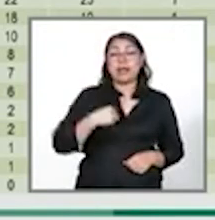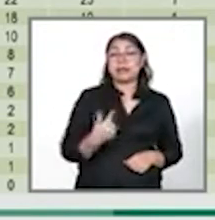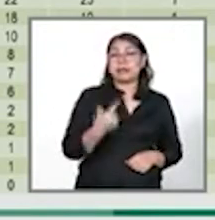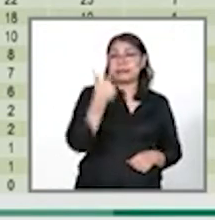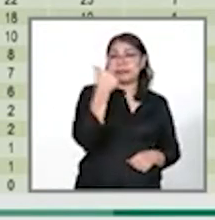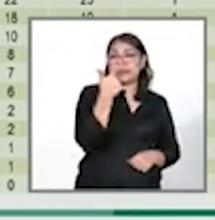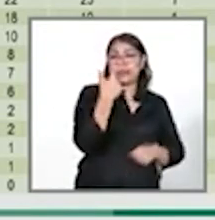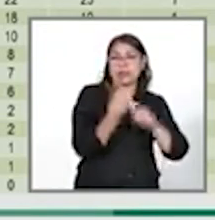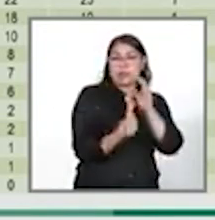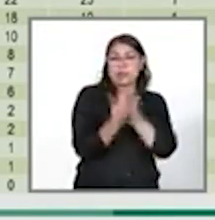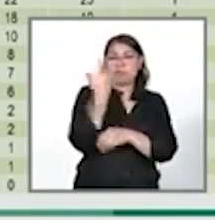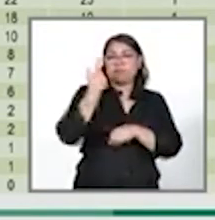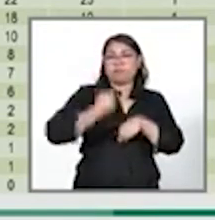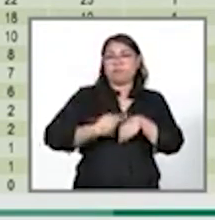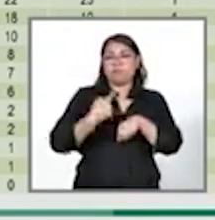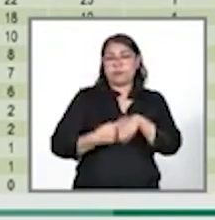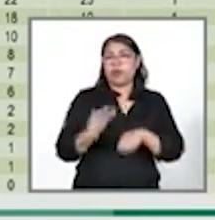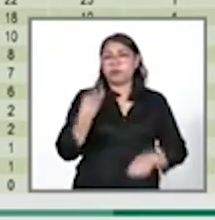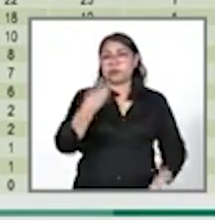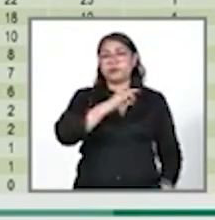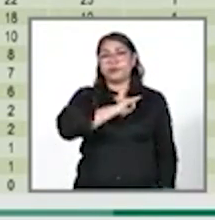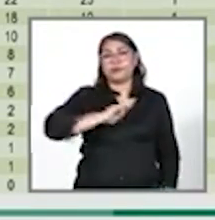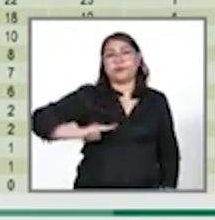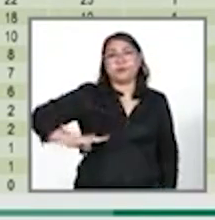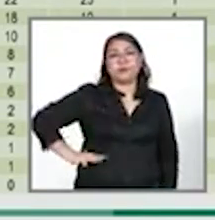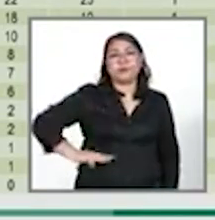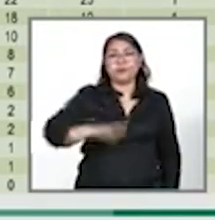7 casos nuevos en estos municipios.